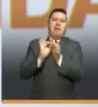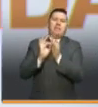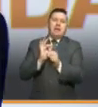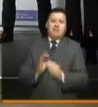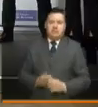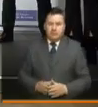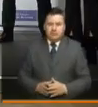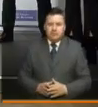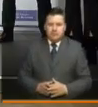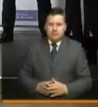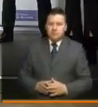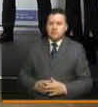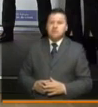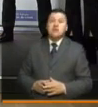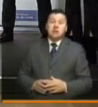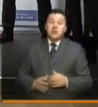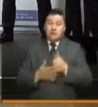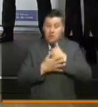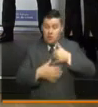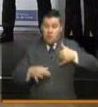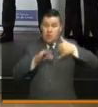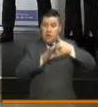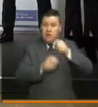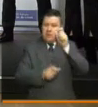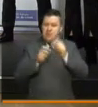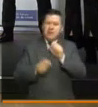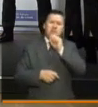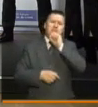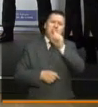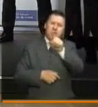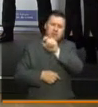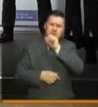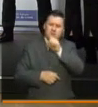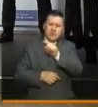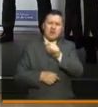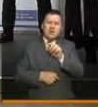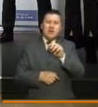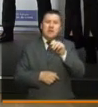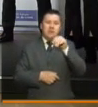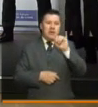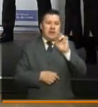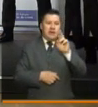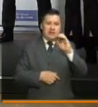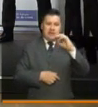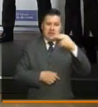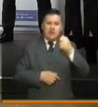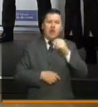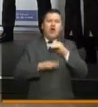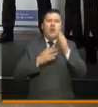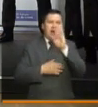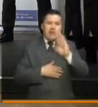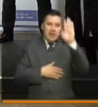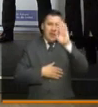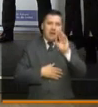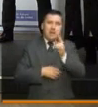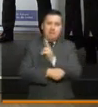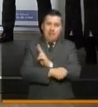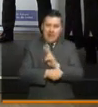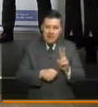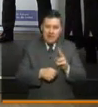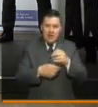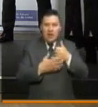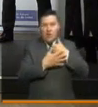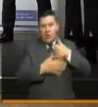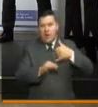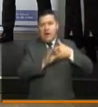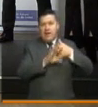desde el guainía el usuario del periódico el morichal como este programa beneficiará departamentos como dicho teniendo en